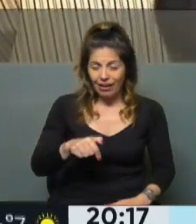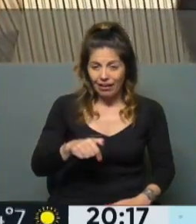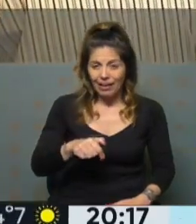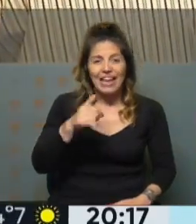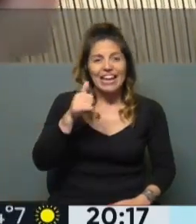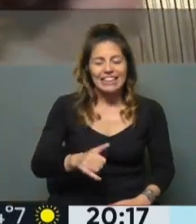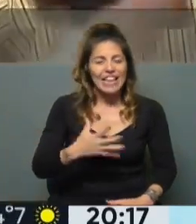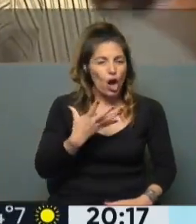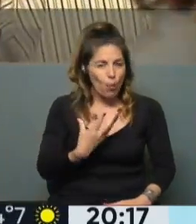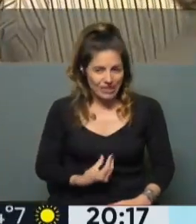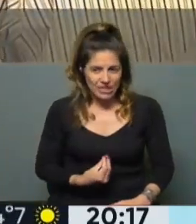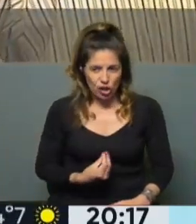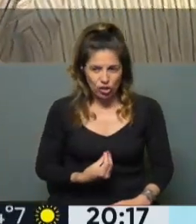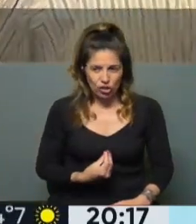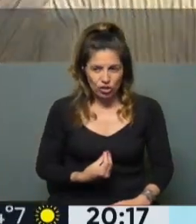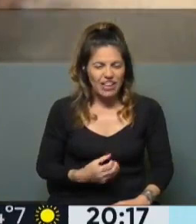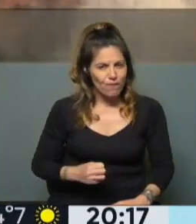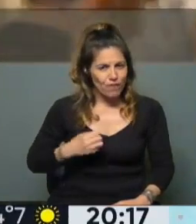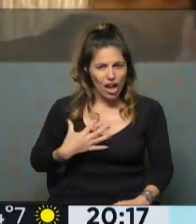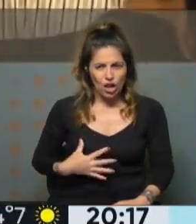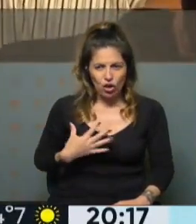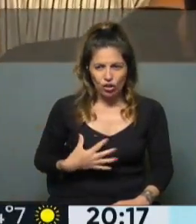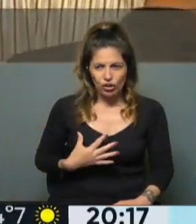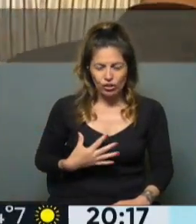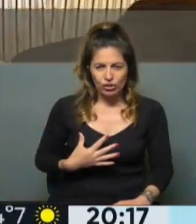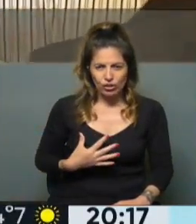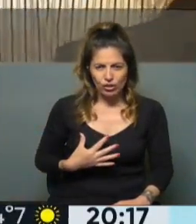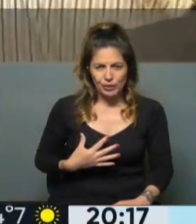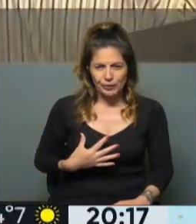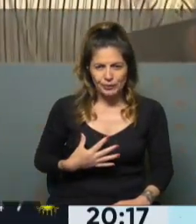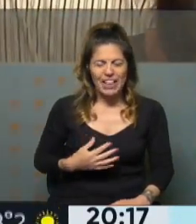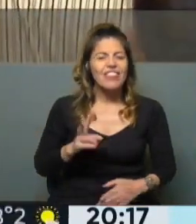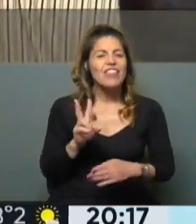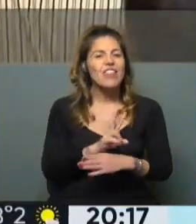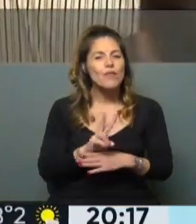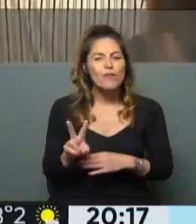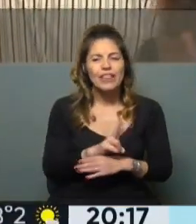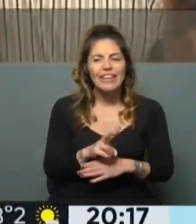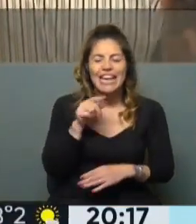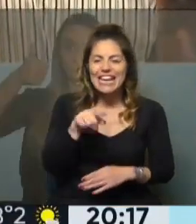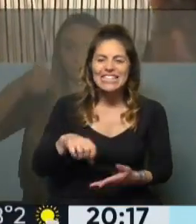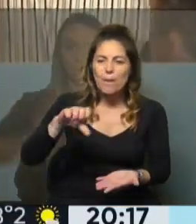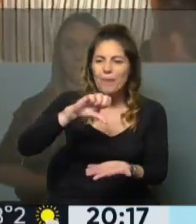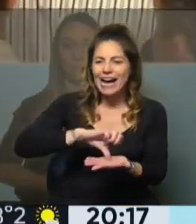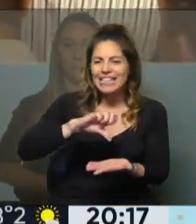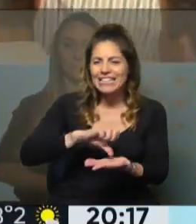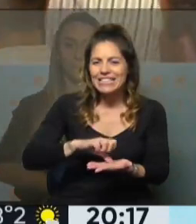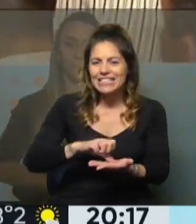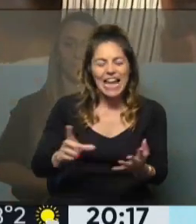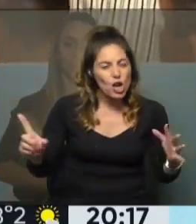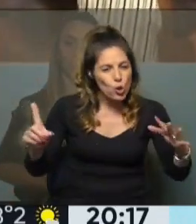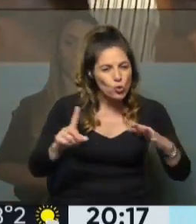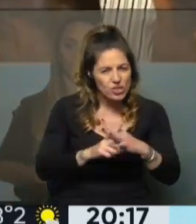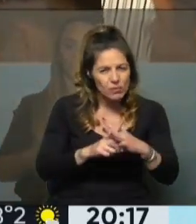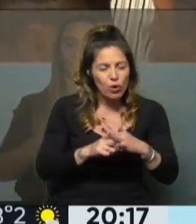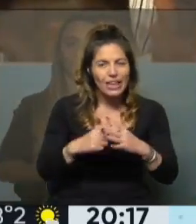tienen la convicción y el valor de defender ese país inclusivo en